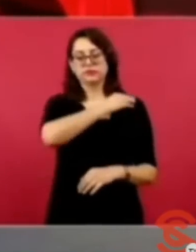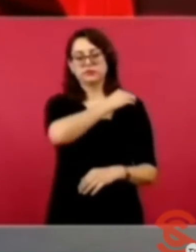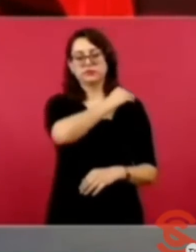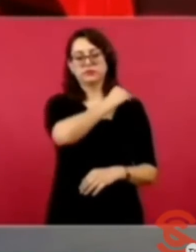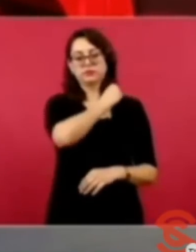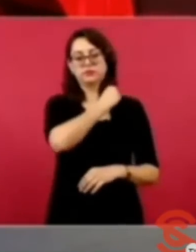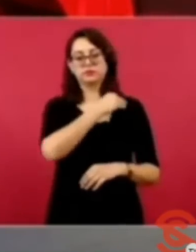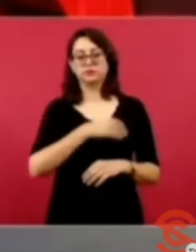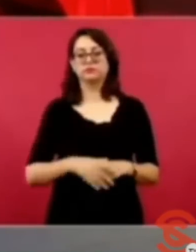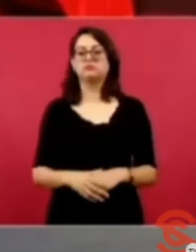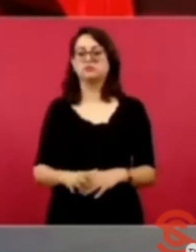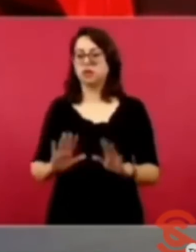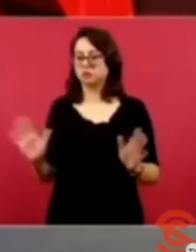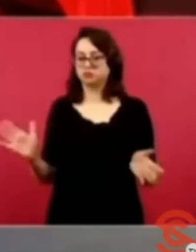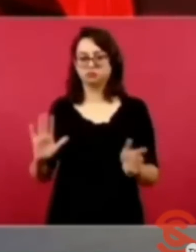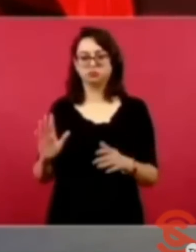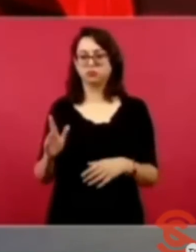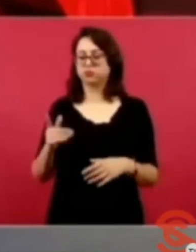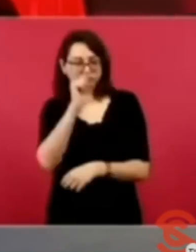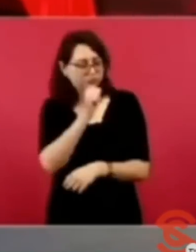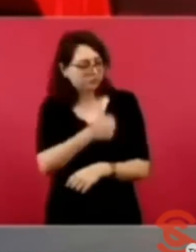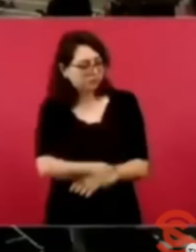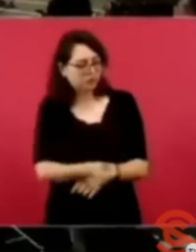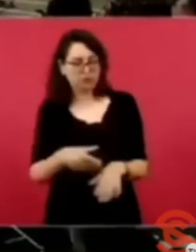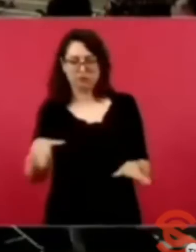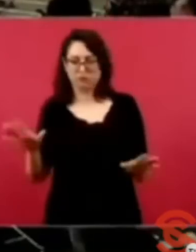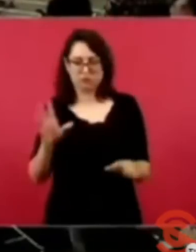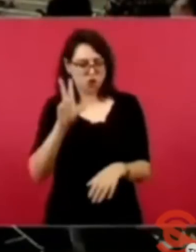o no lo discuten.